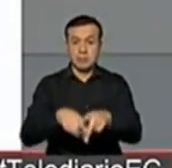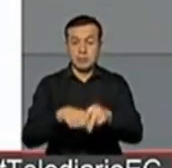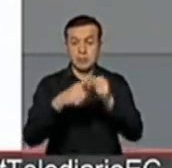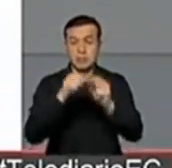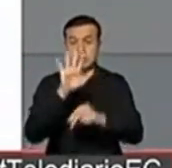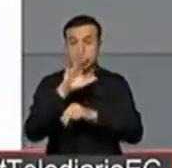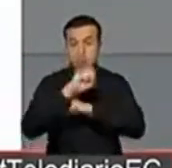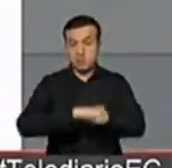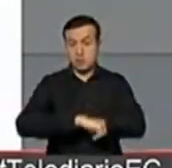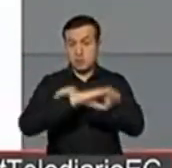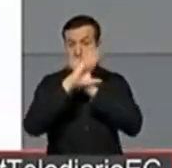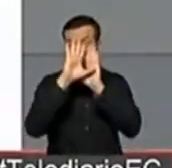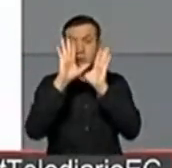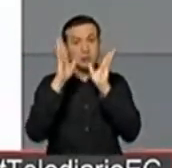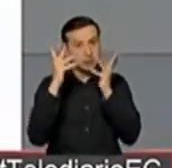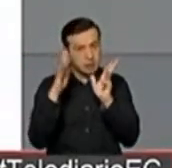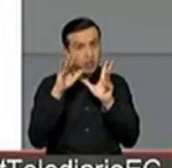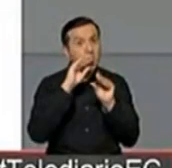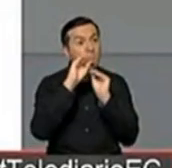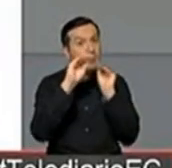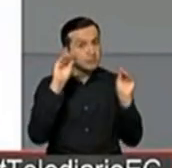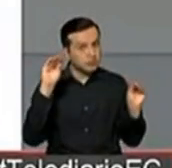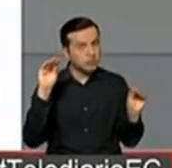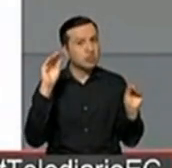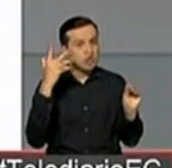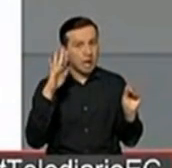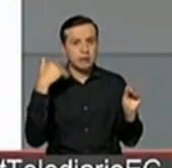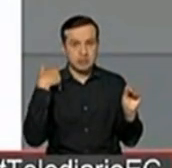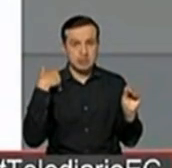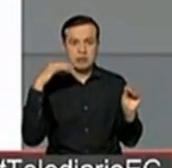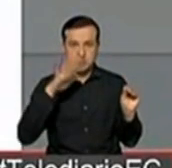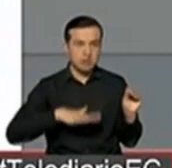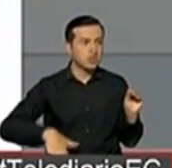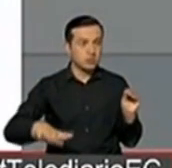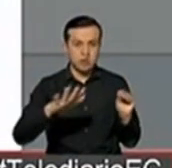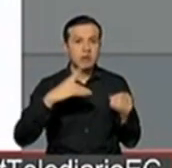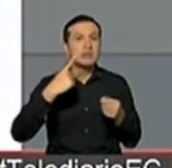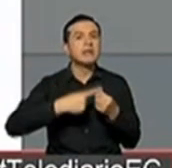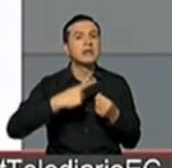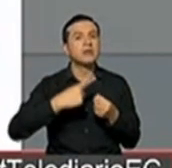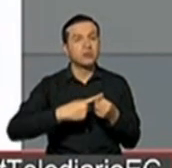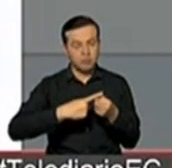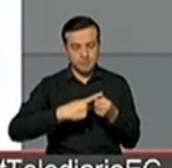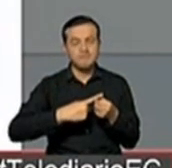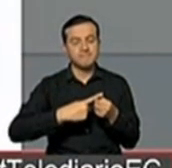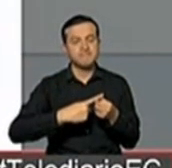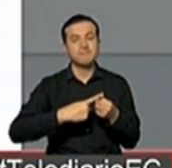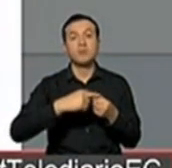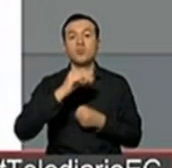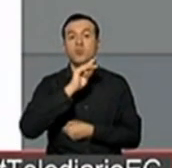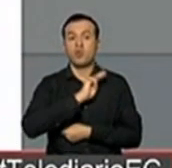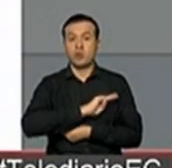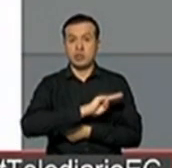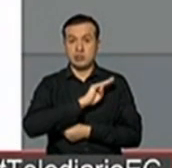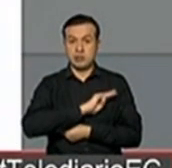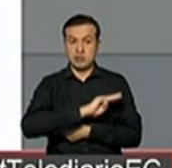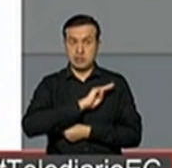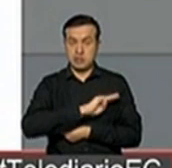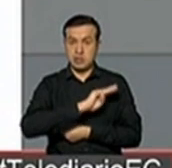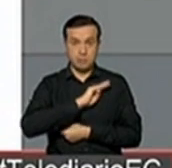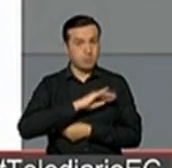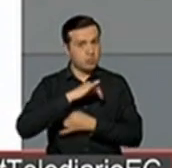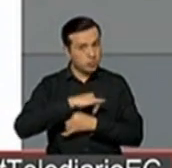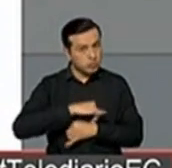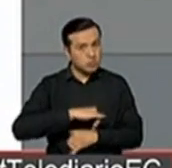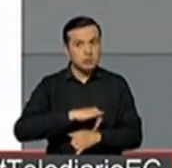en todas sus troncales, paradas, estaciones y terminales, al igual que todo el municipio de Quito. La empresa de pasajeros se encuentra en minga permanente